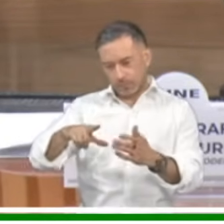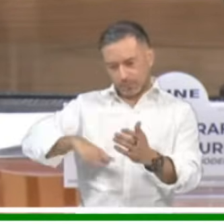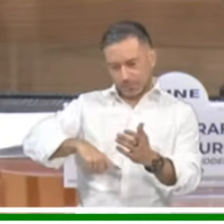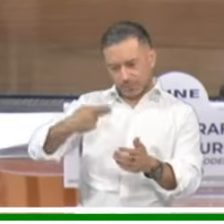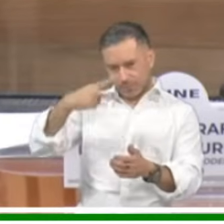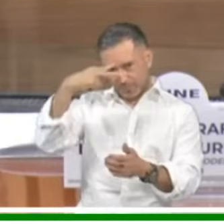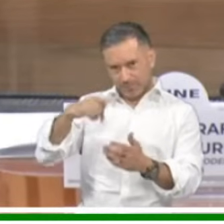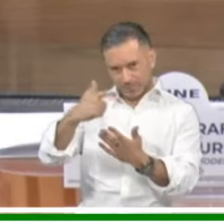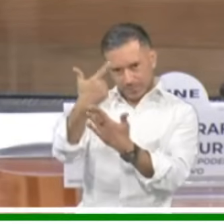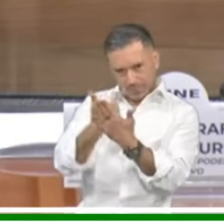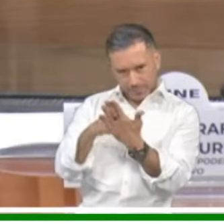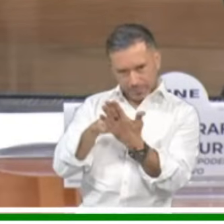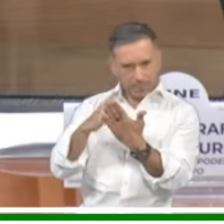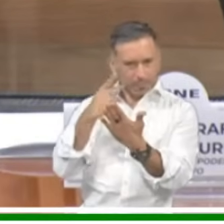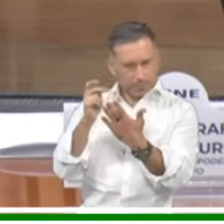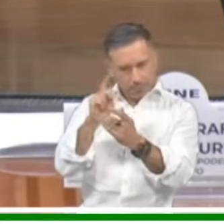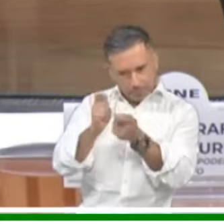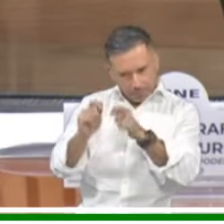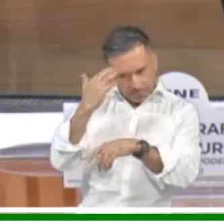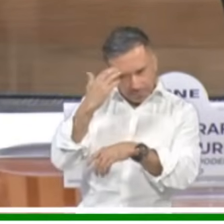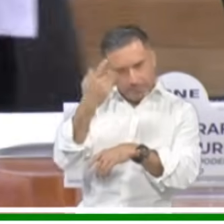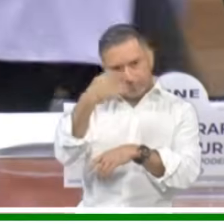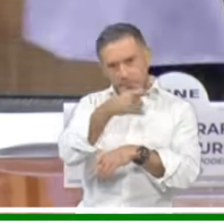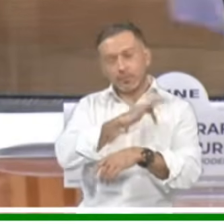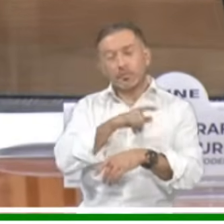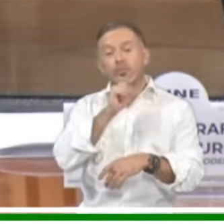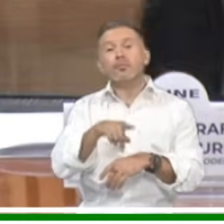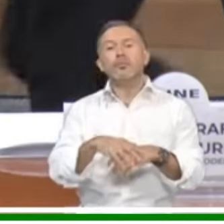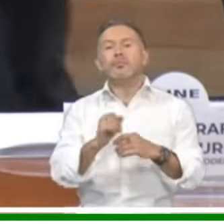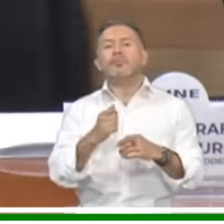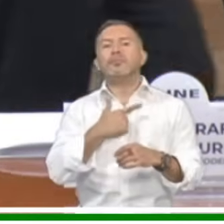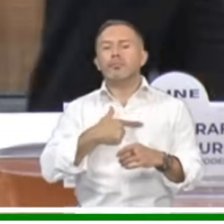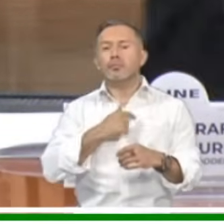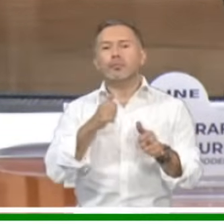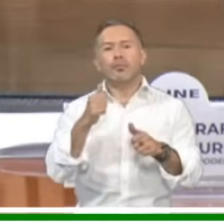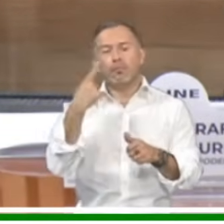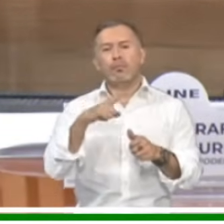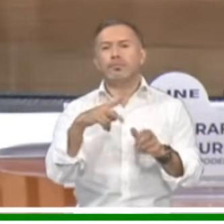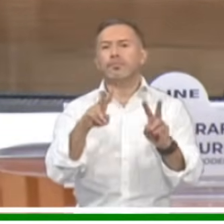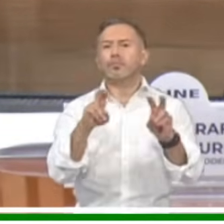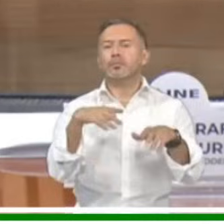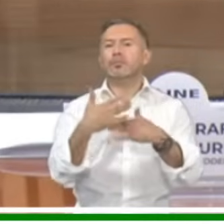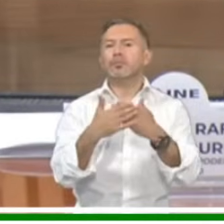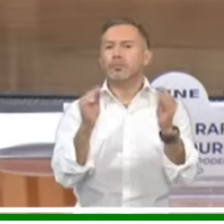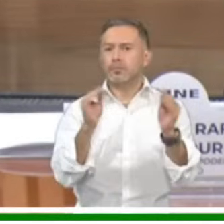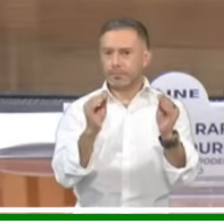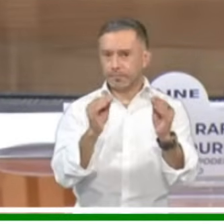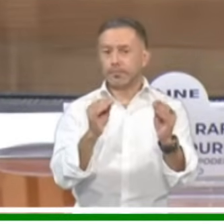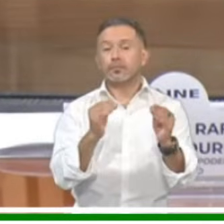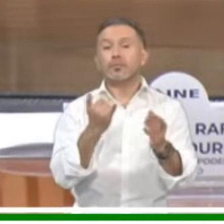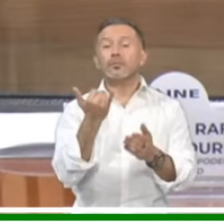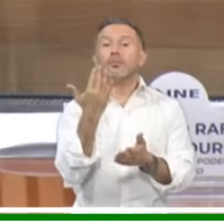nacional, además de su interés, disponibilidad y compromiso para la preparación de estos debates, aunado a